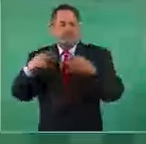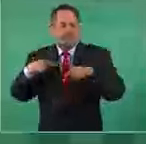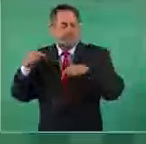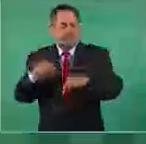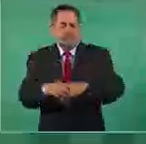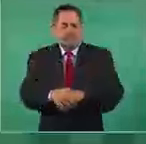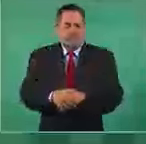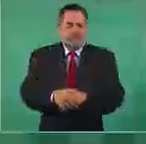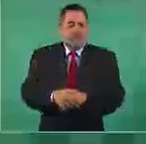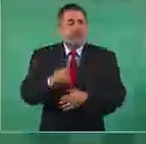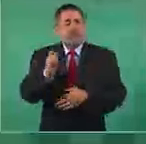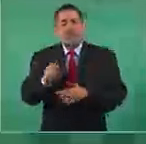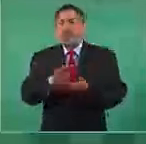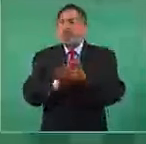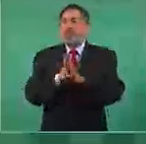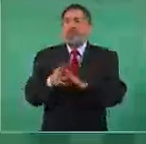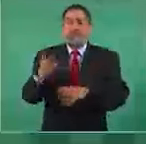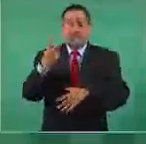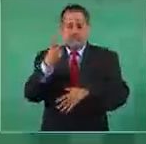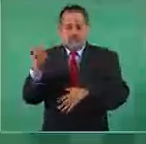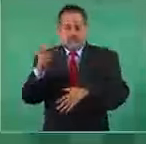240,000 empleos.